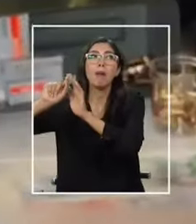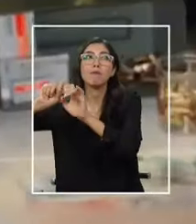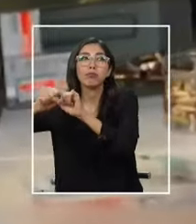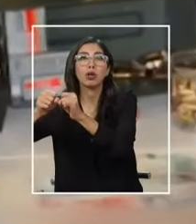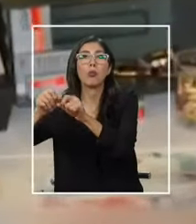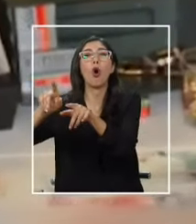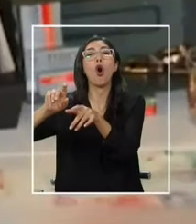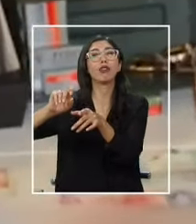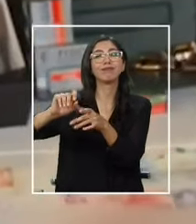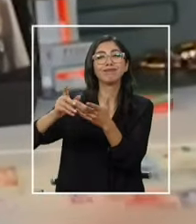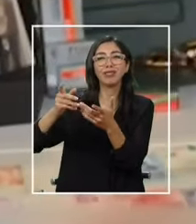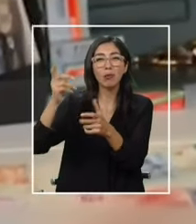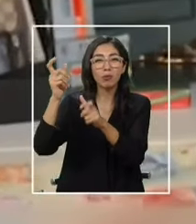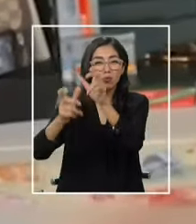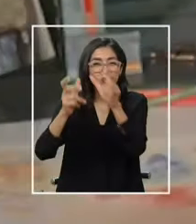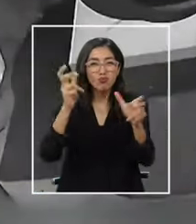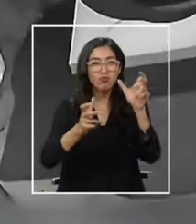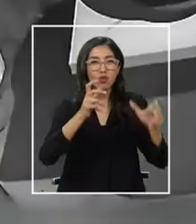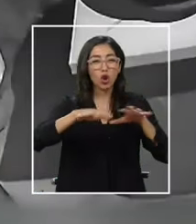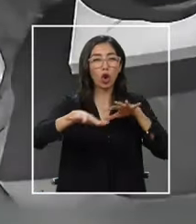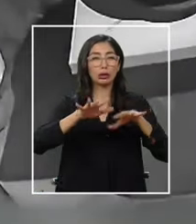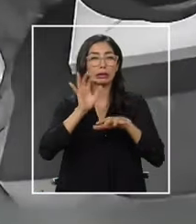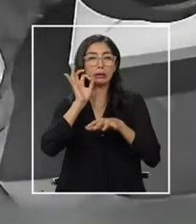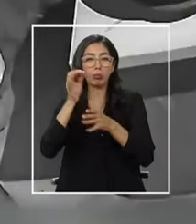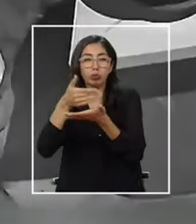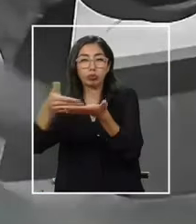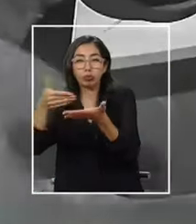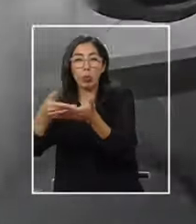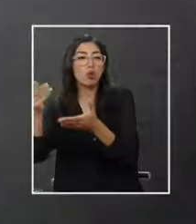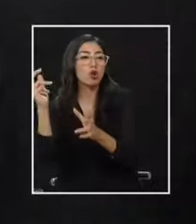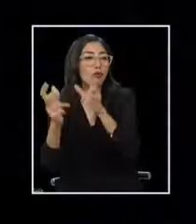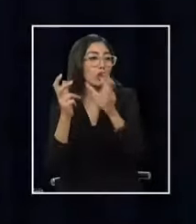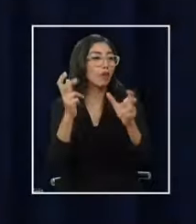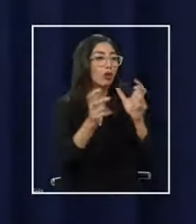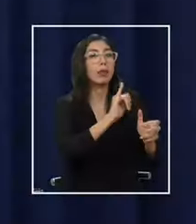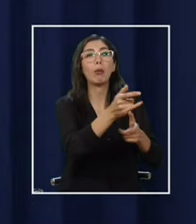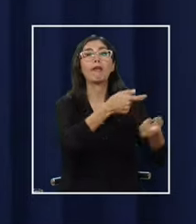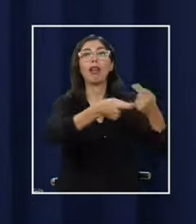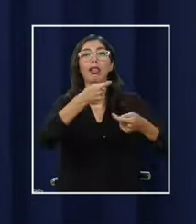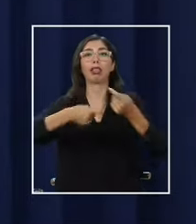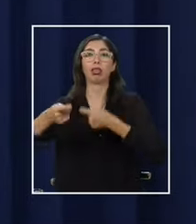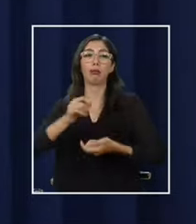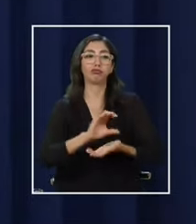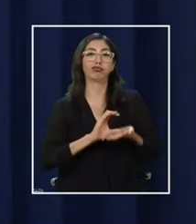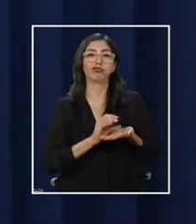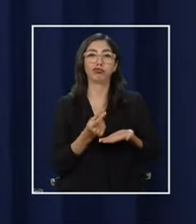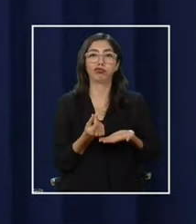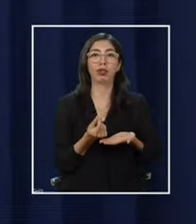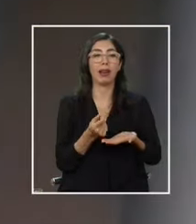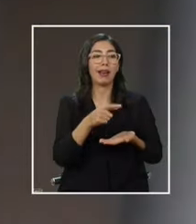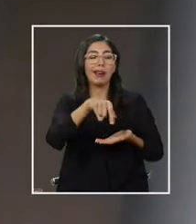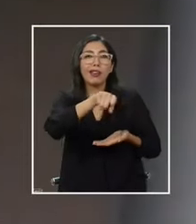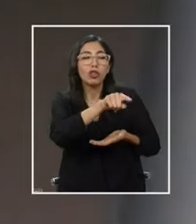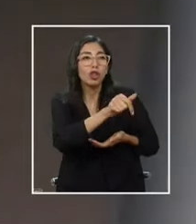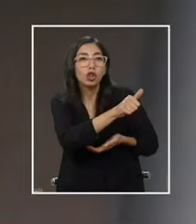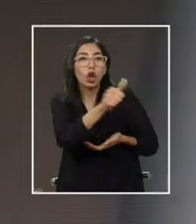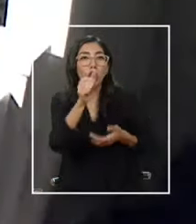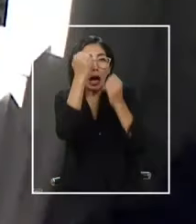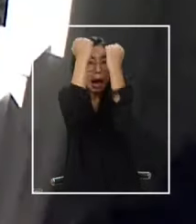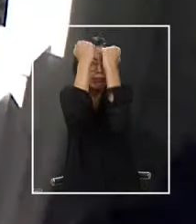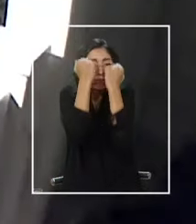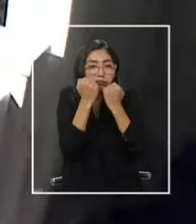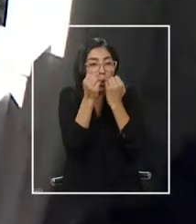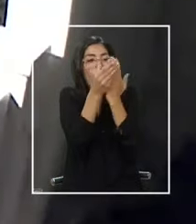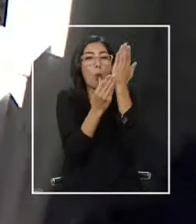roban artículos de alto valor que pueden intercambiar fácilmente por efectivo. Parecen ninjas, todos están enmascarados y